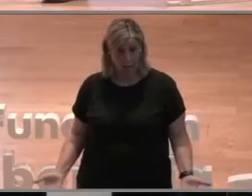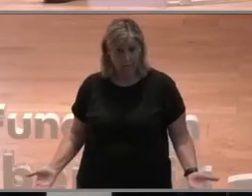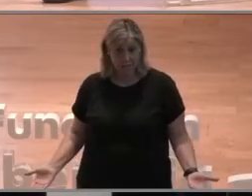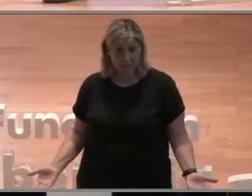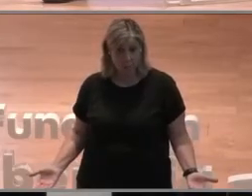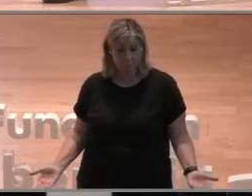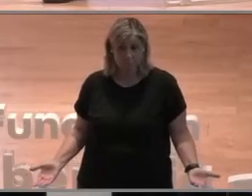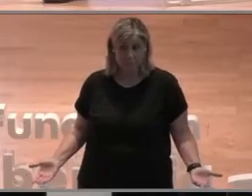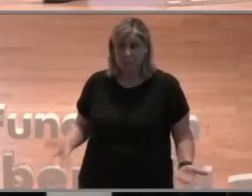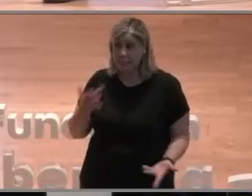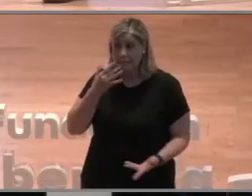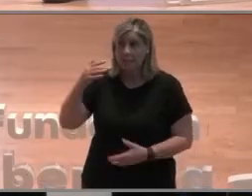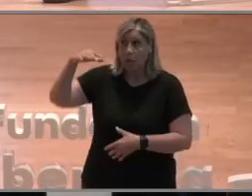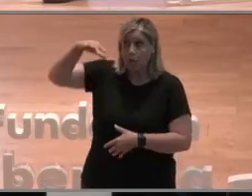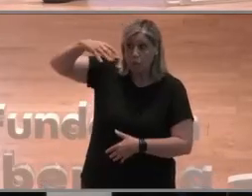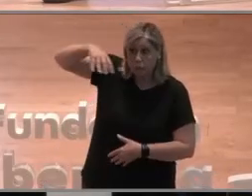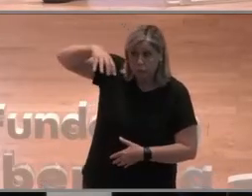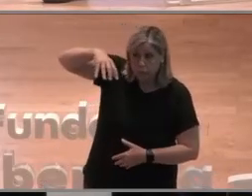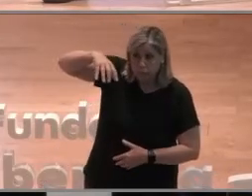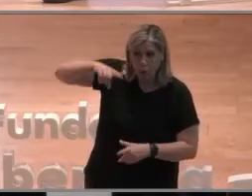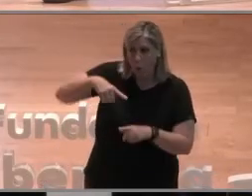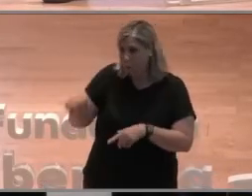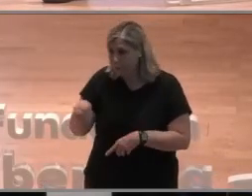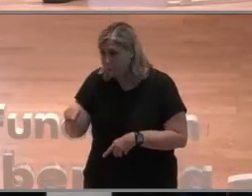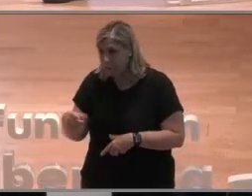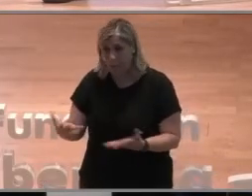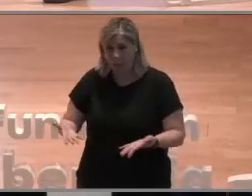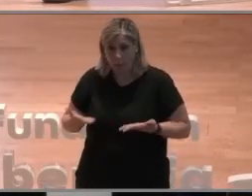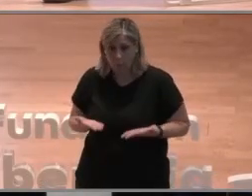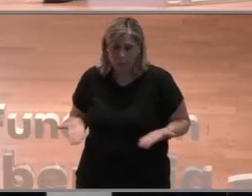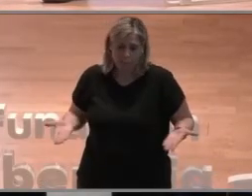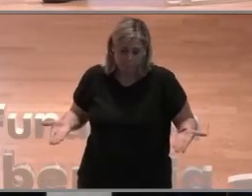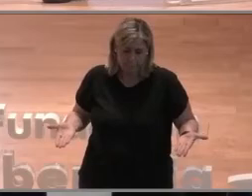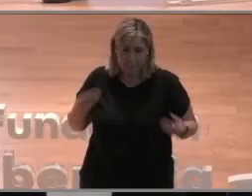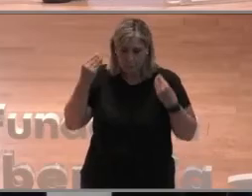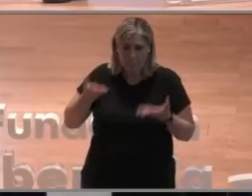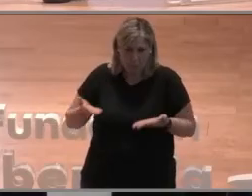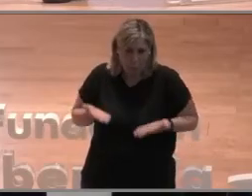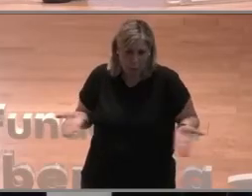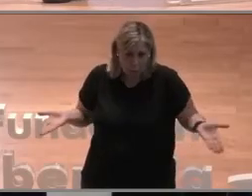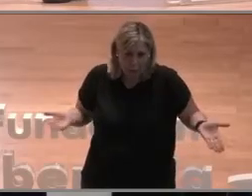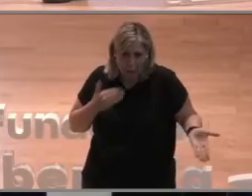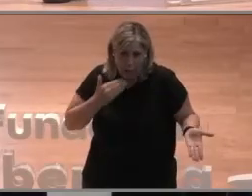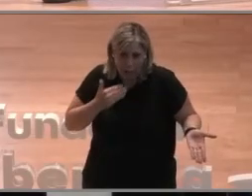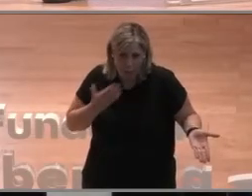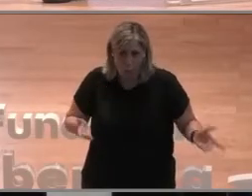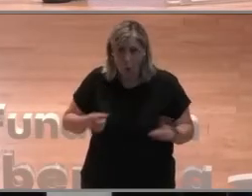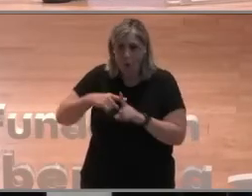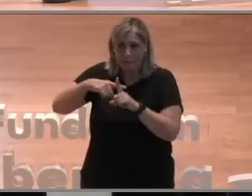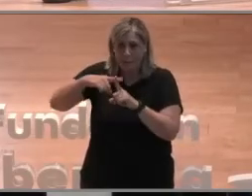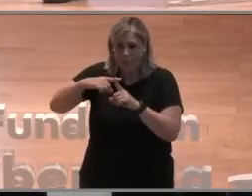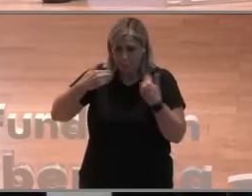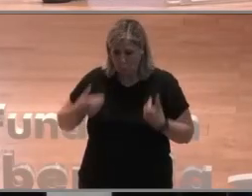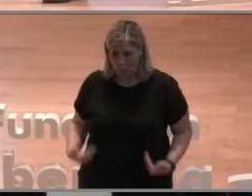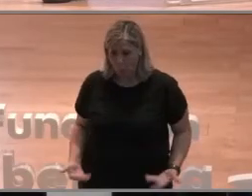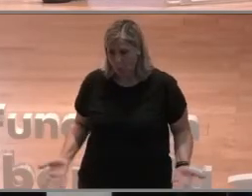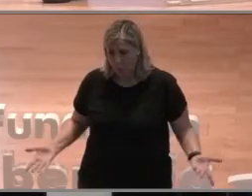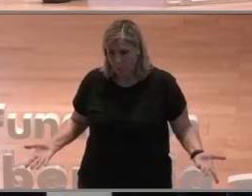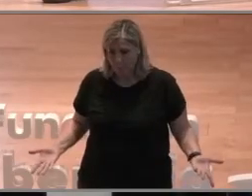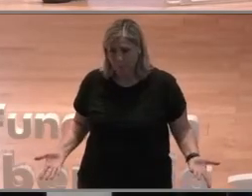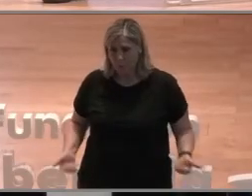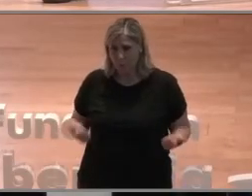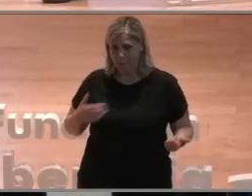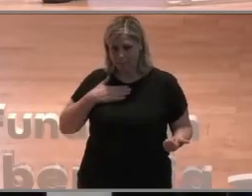reagudizarlas, si eso ayuda, yo creo que sí que ayuda, ¿no? También cualquier cosa puede ayudar a que la temperatura corporal nuestra estemos